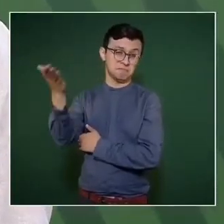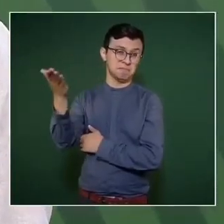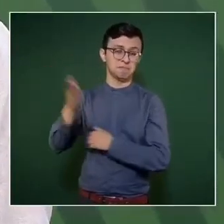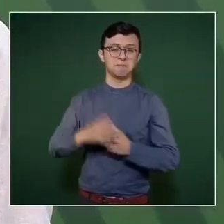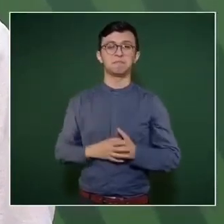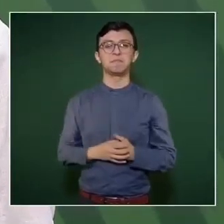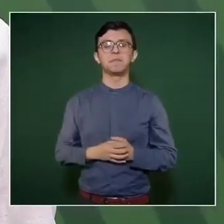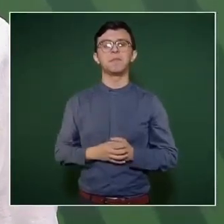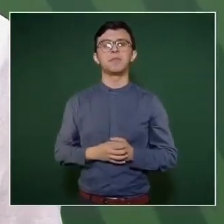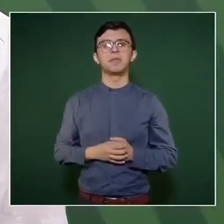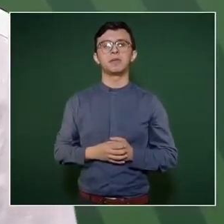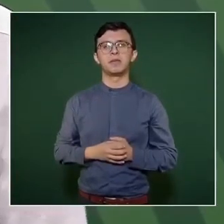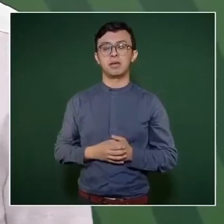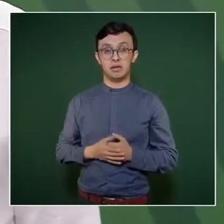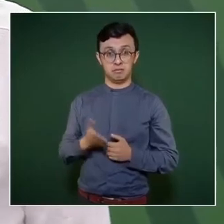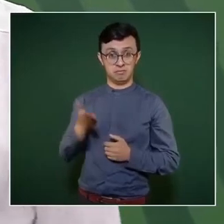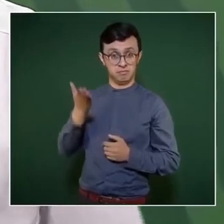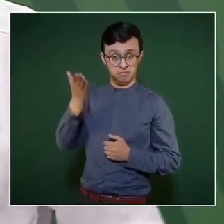Él